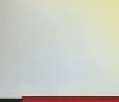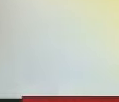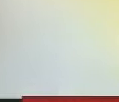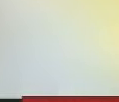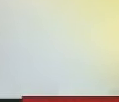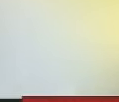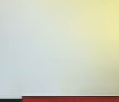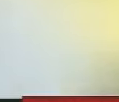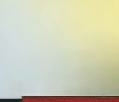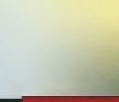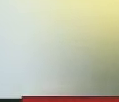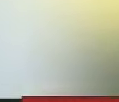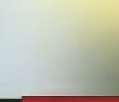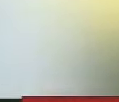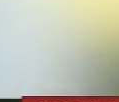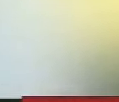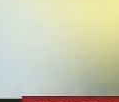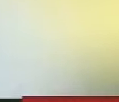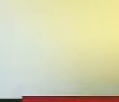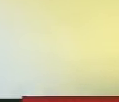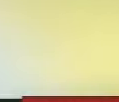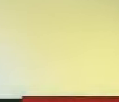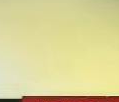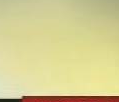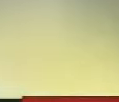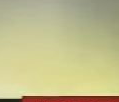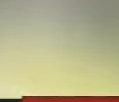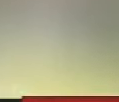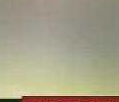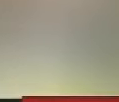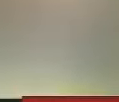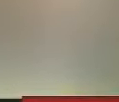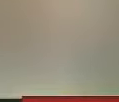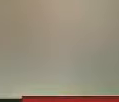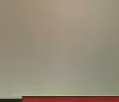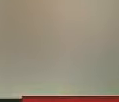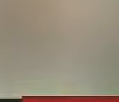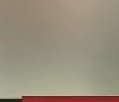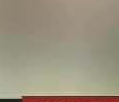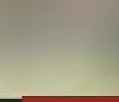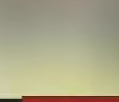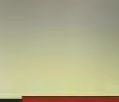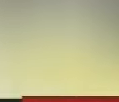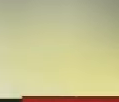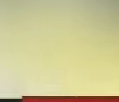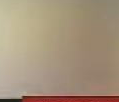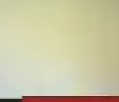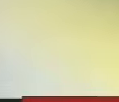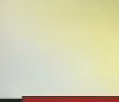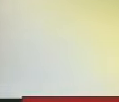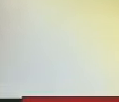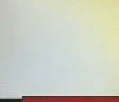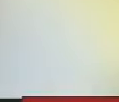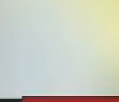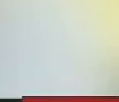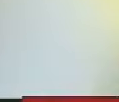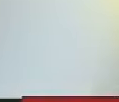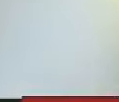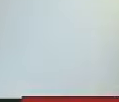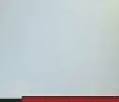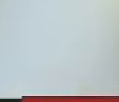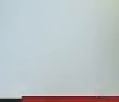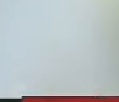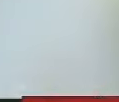simpatice el trabajo de San Juan, que lo hagan. Porque todos tenemos que revivir el